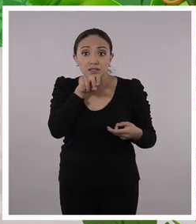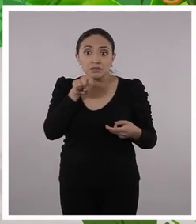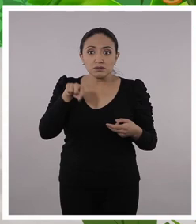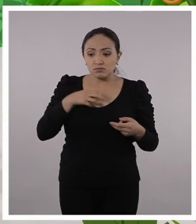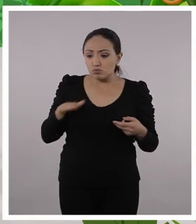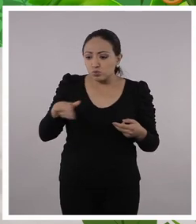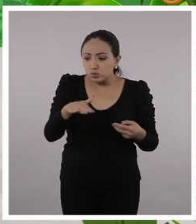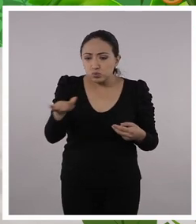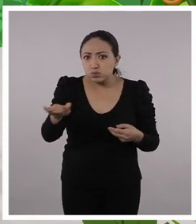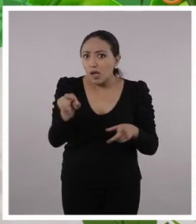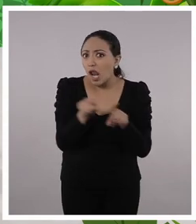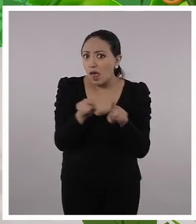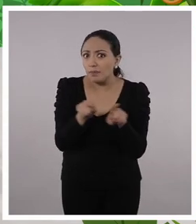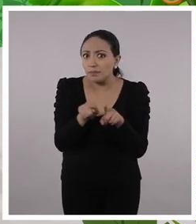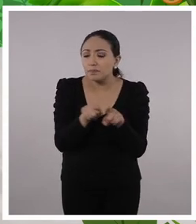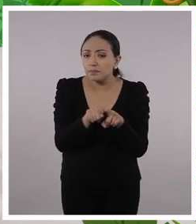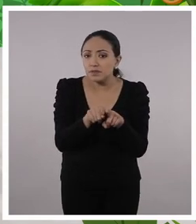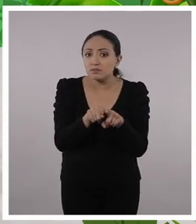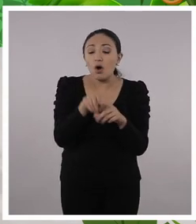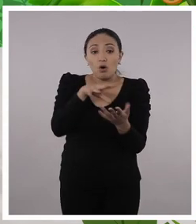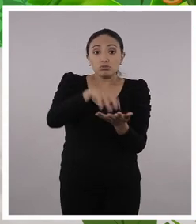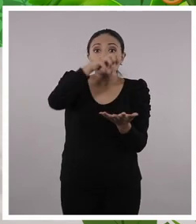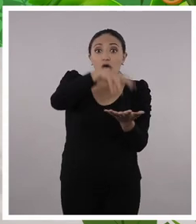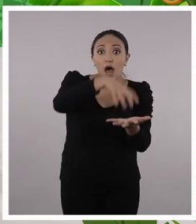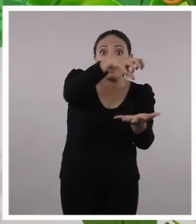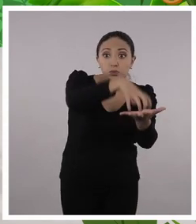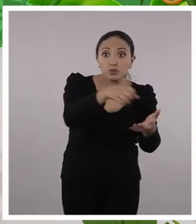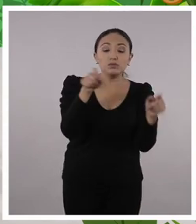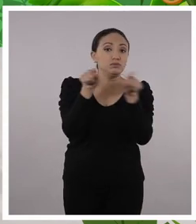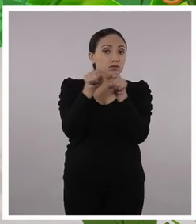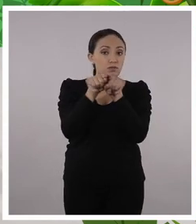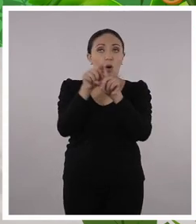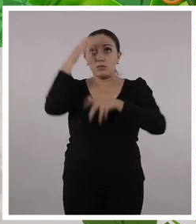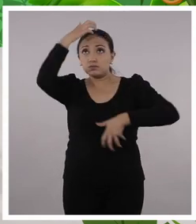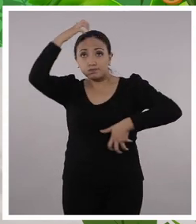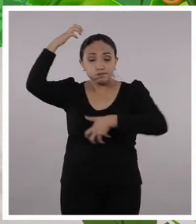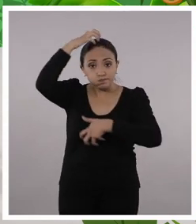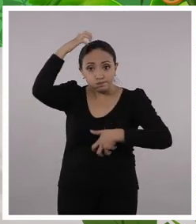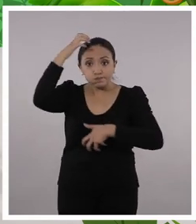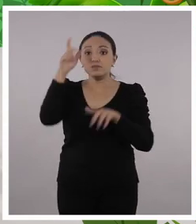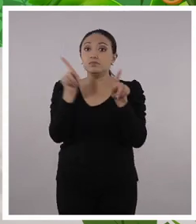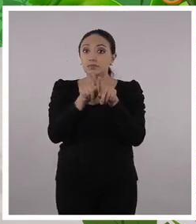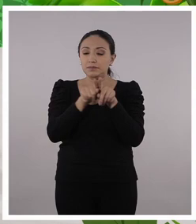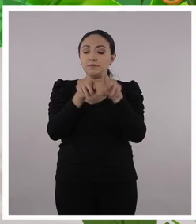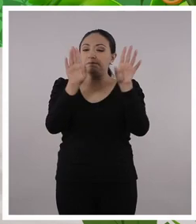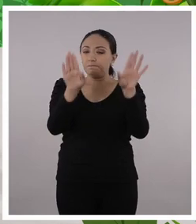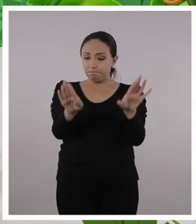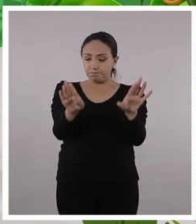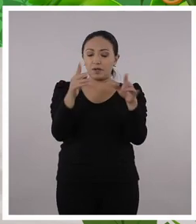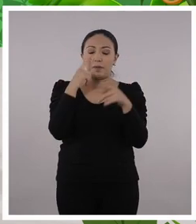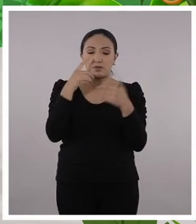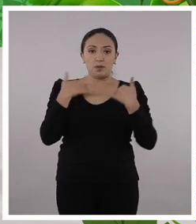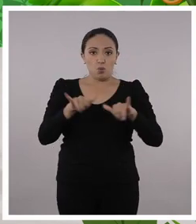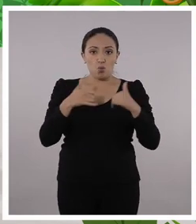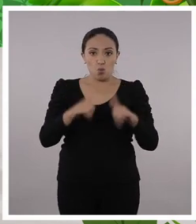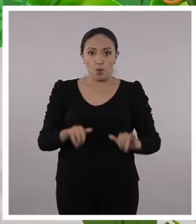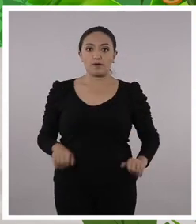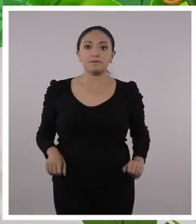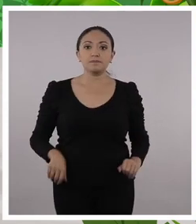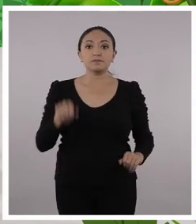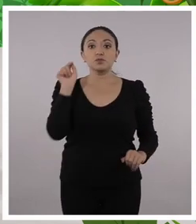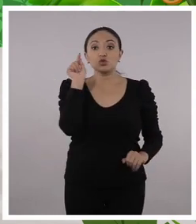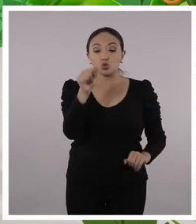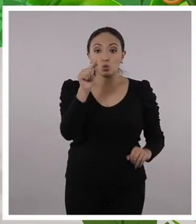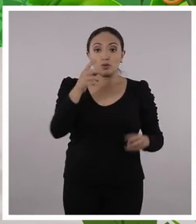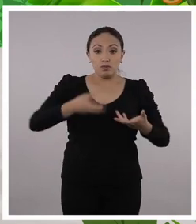mueven similar? Claro que sí. También los sapos, los monos. ¡Ajá! Ahora, ¿en qué consiste nuestro juego, Jessy? Consiste en